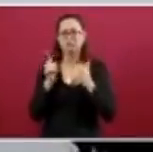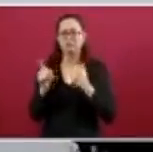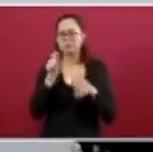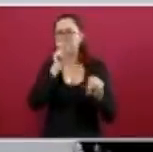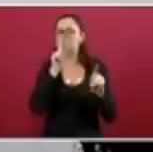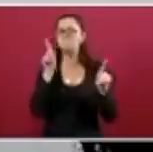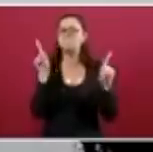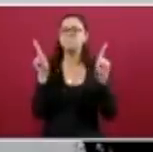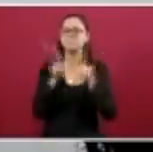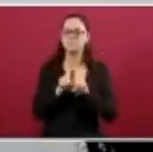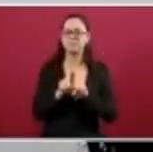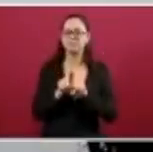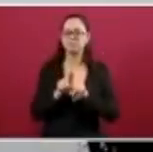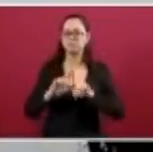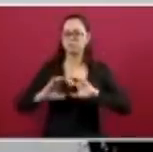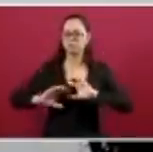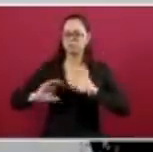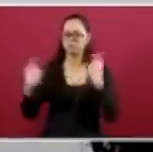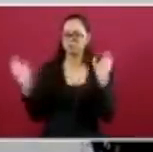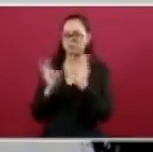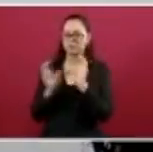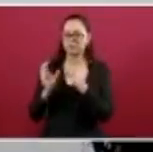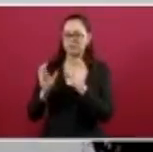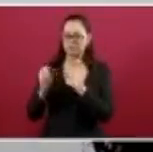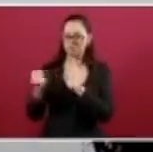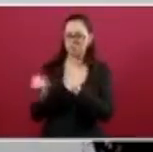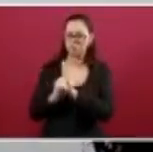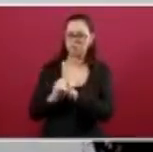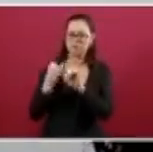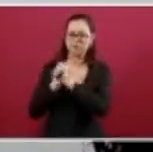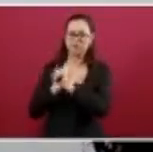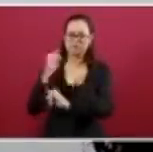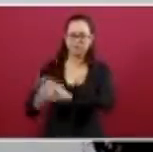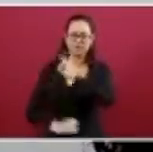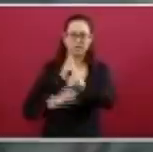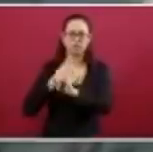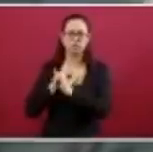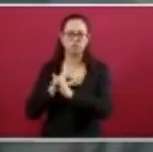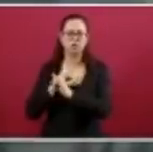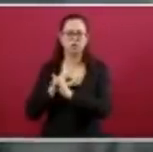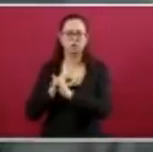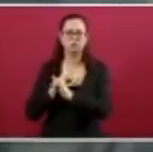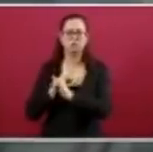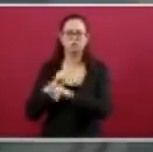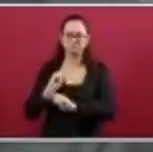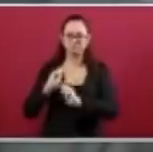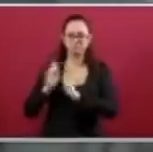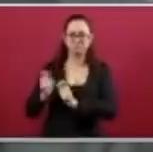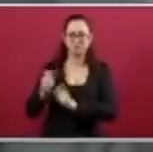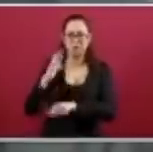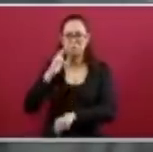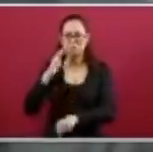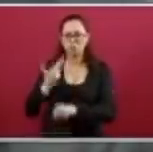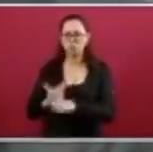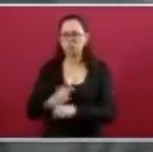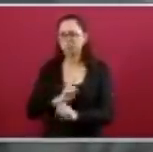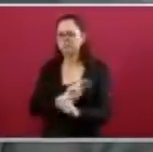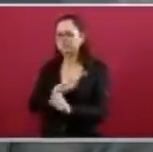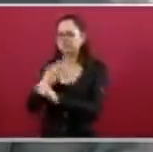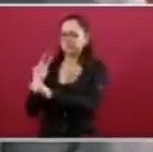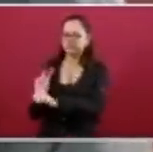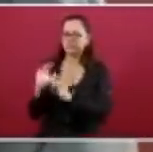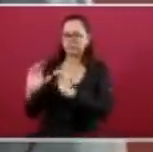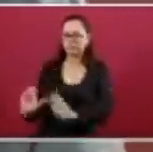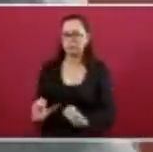certificación de un organismo internacional que se hace cargo de la seguridad de esta